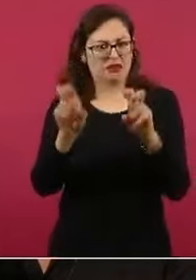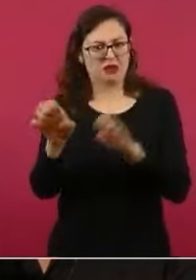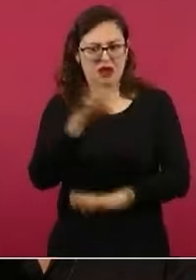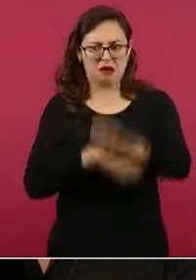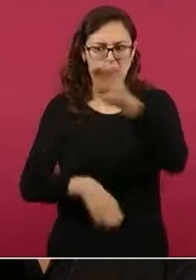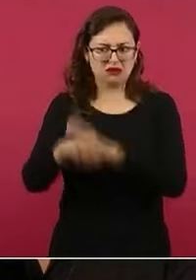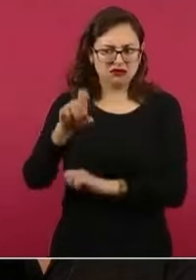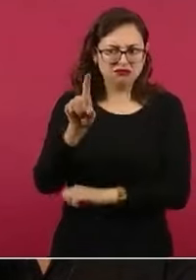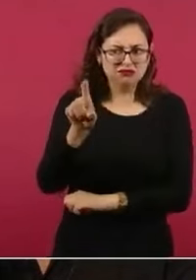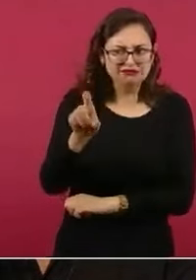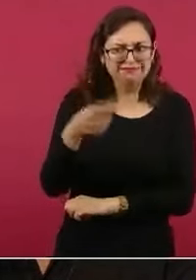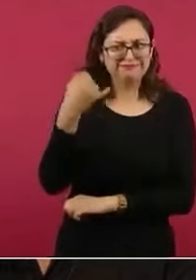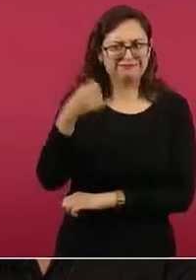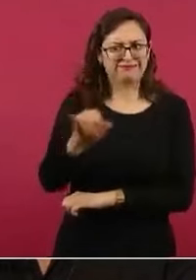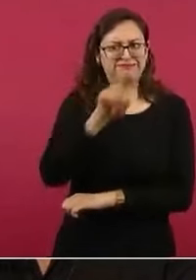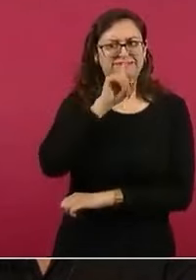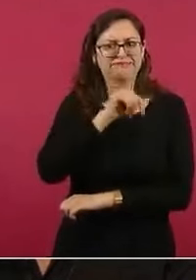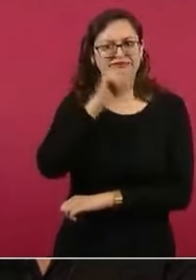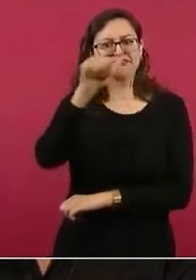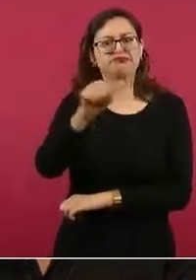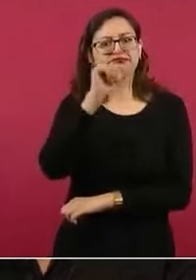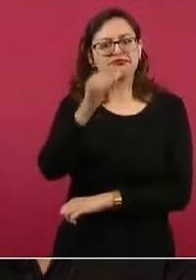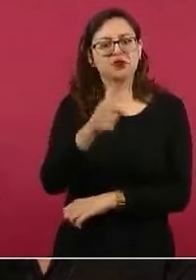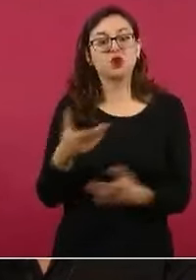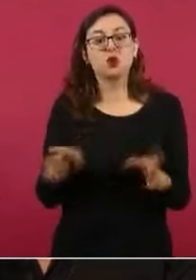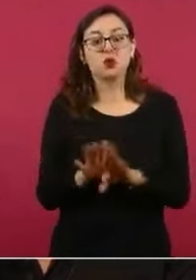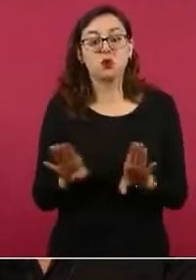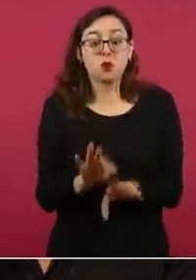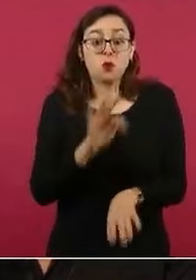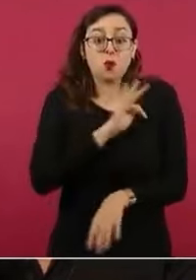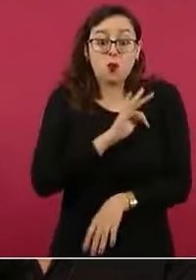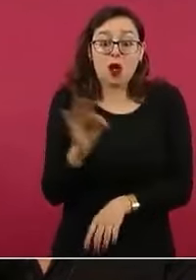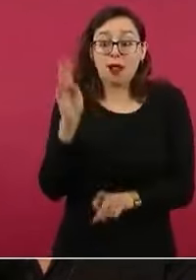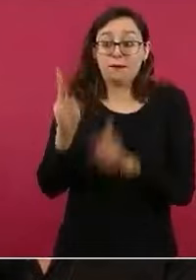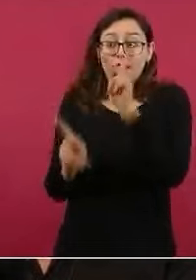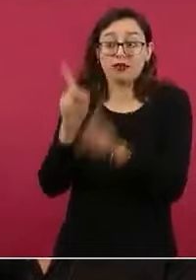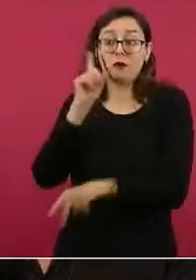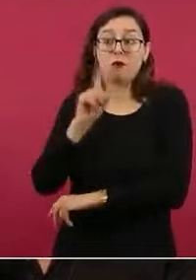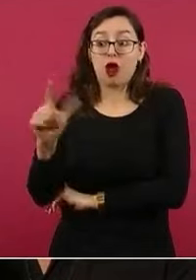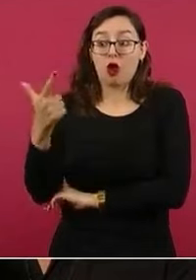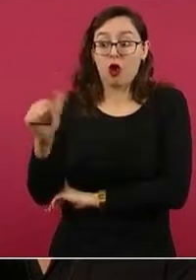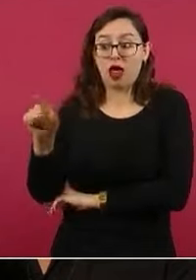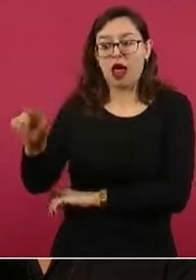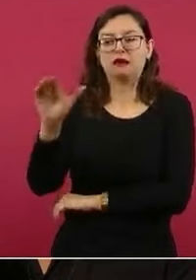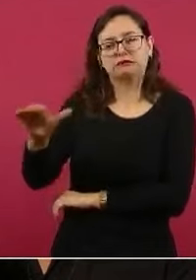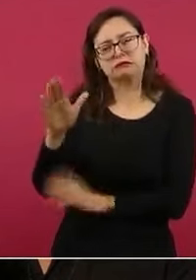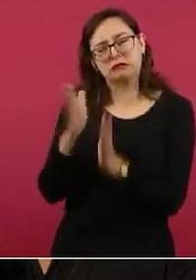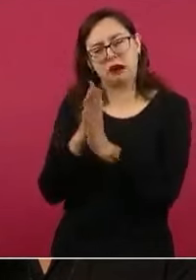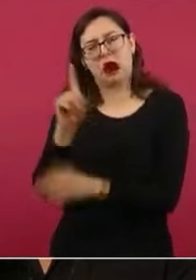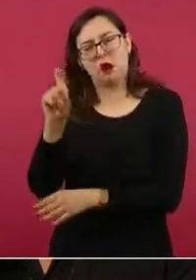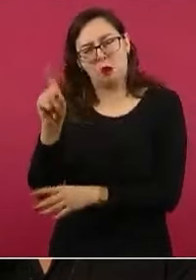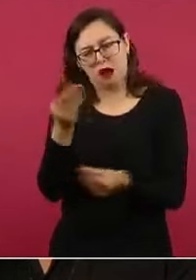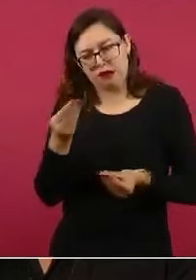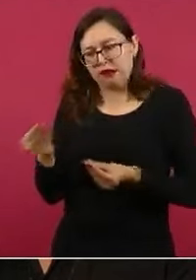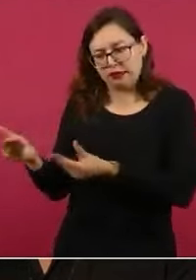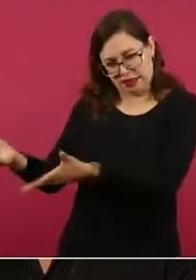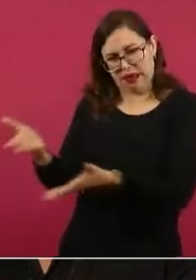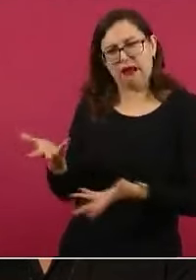es, ¿usted podría platicar con ella para que donara parte de eso que explota para que ayude a